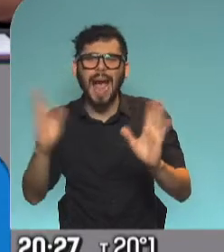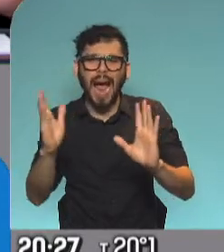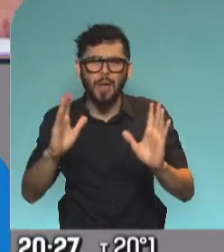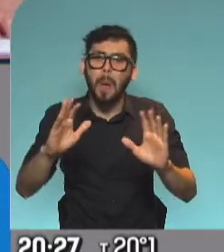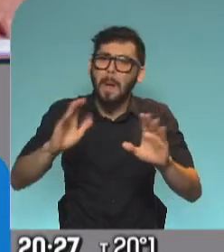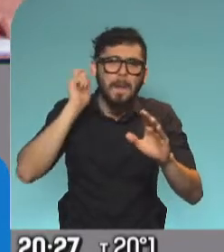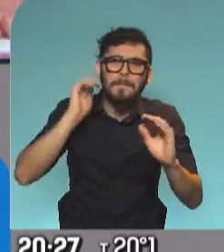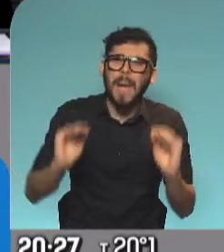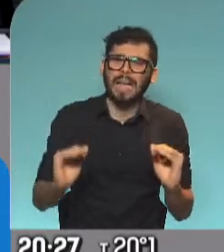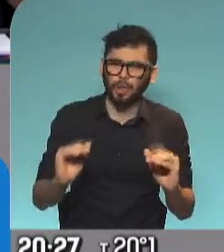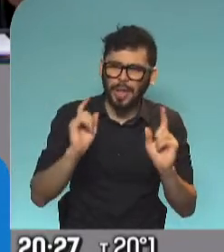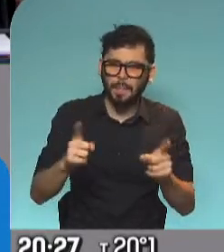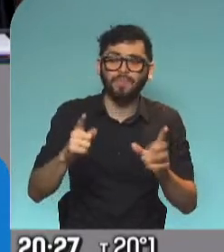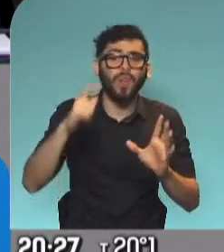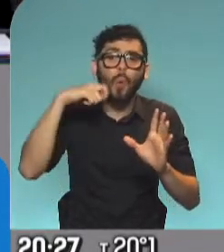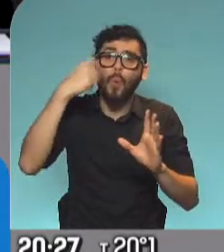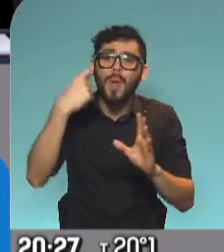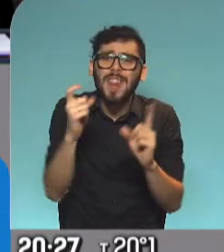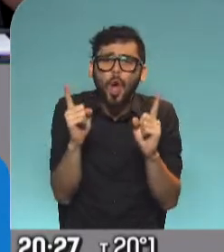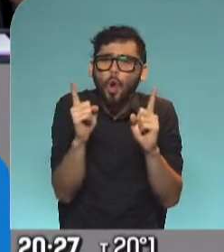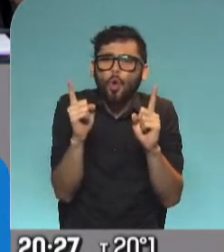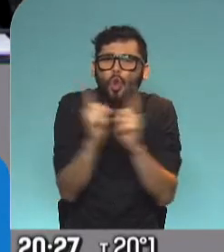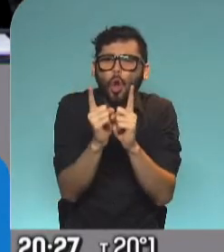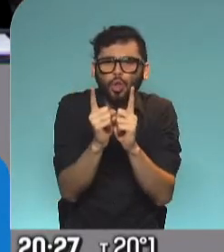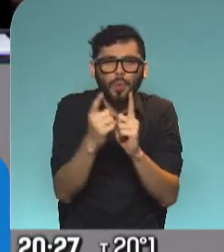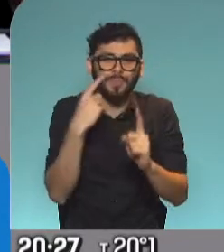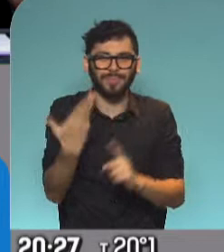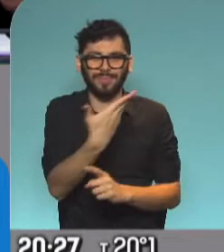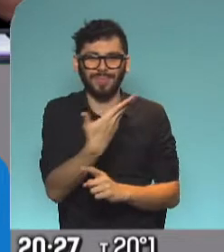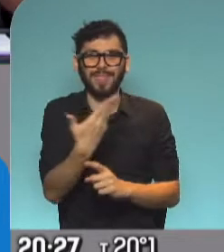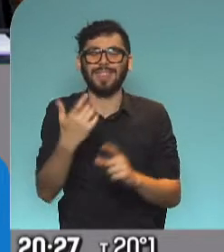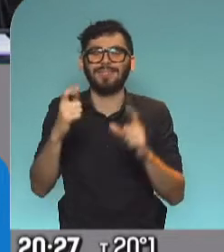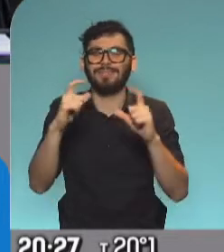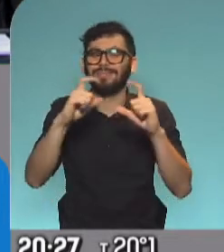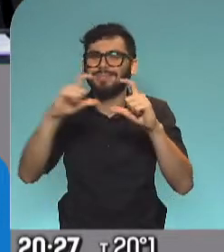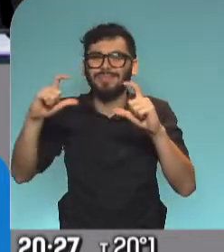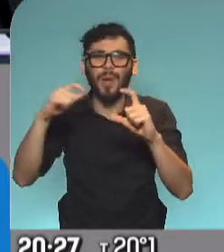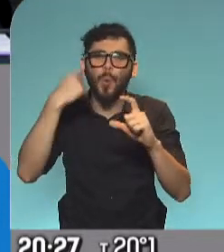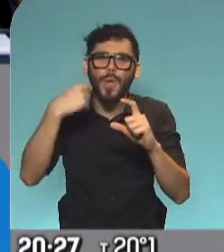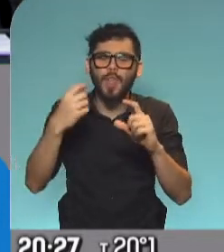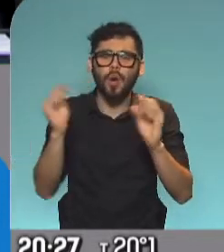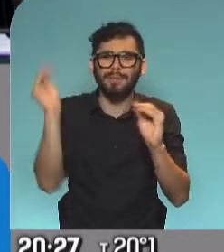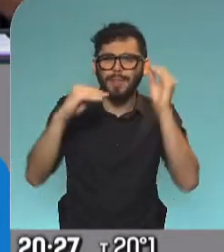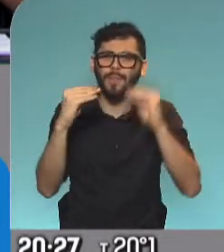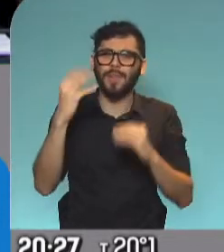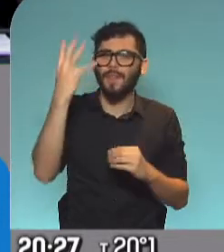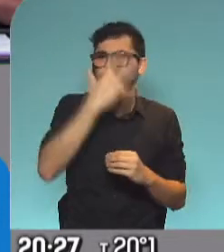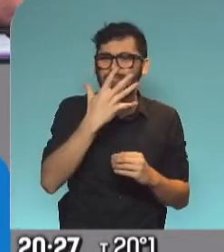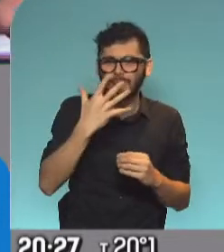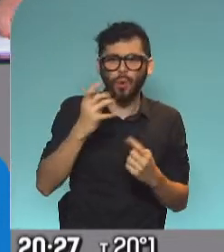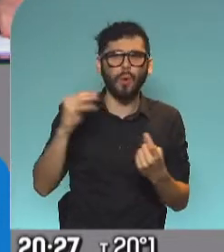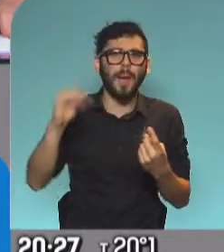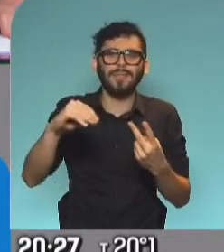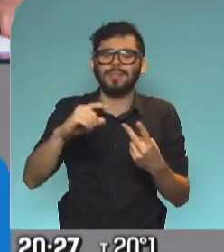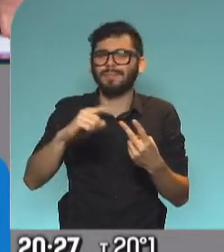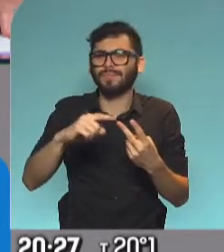más chicos también, que hacen videos muy cortos. De hecho, ahí estamos viendo algunos de los videitos donde ponen filtros, donde se suben también